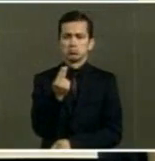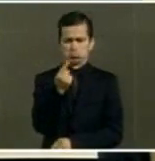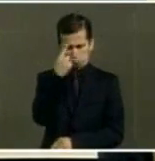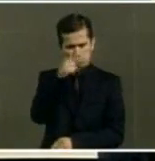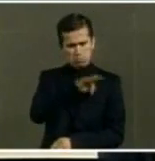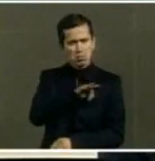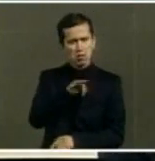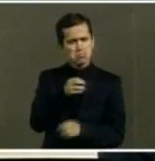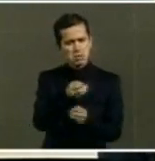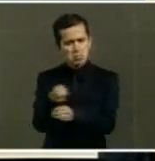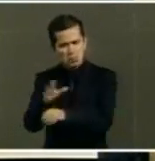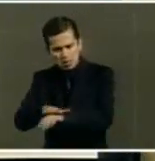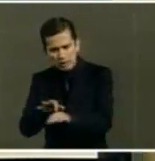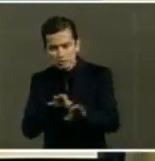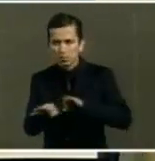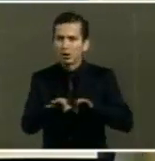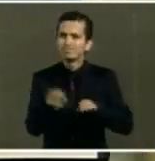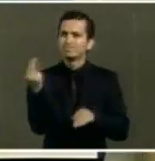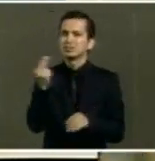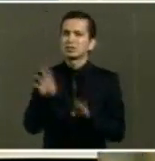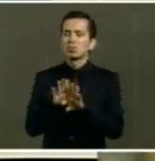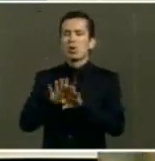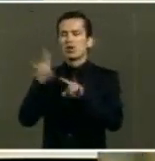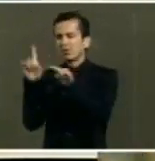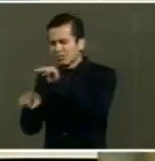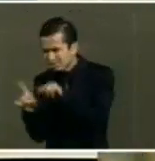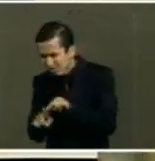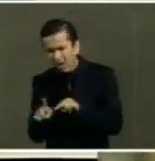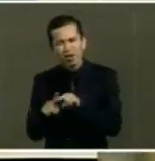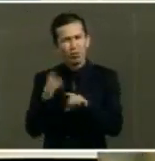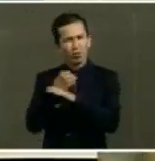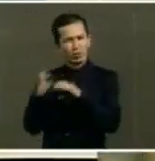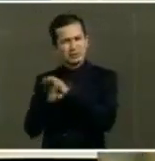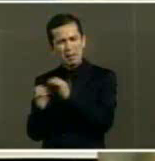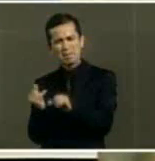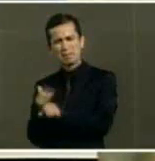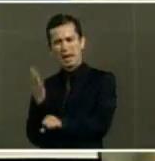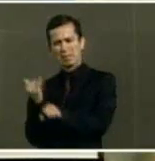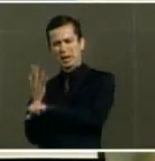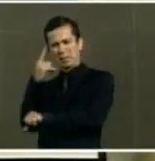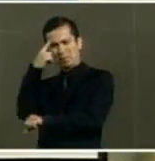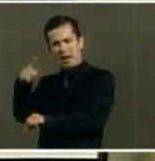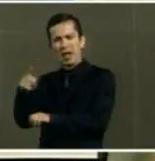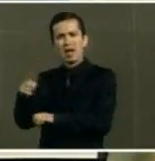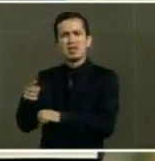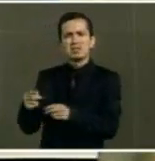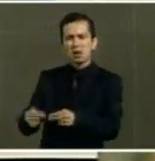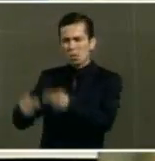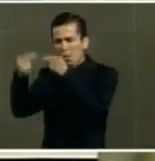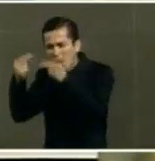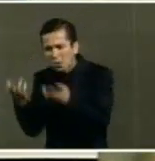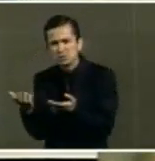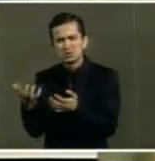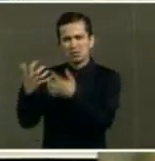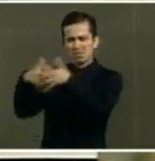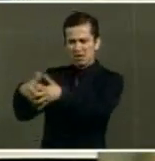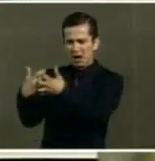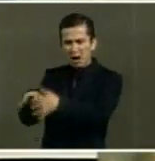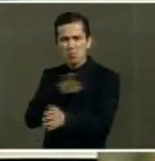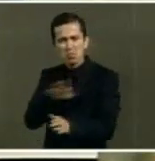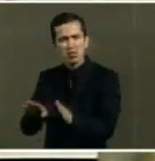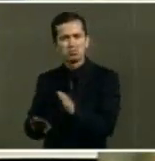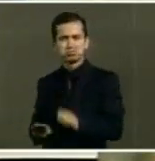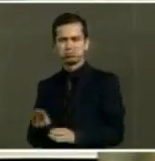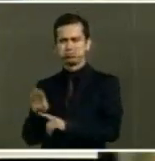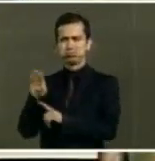los obstáculos que impedían a las empresas y a la economía en su conjunto crecer más rápidamente. Había que convertir a México